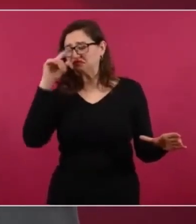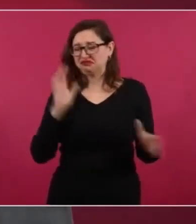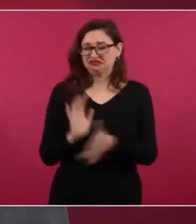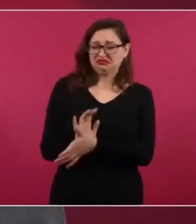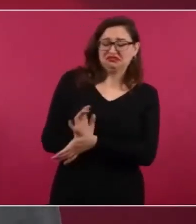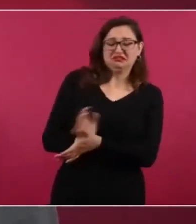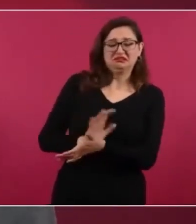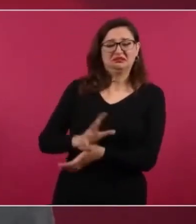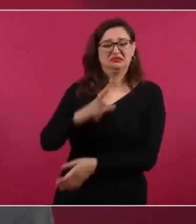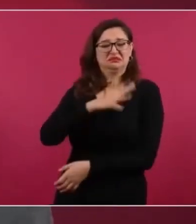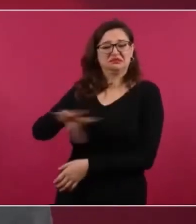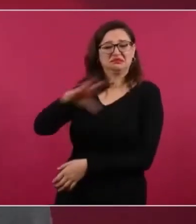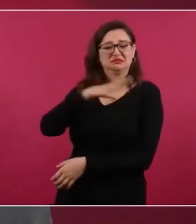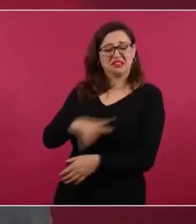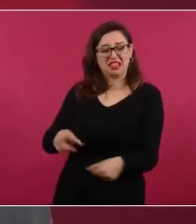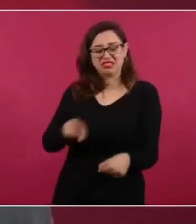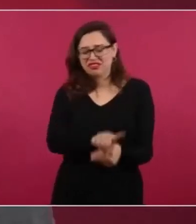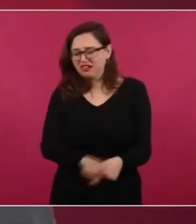los días